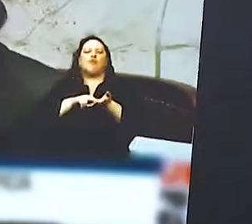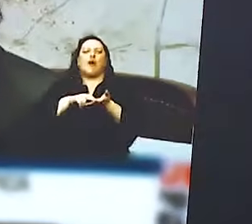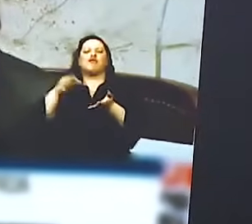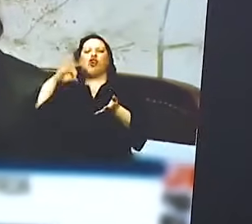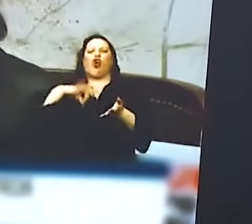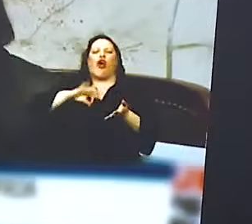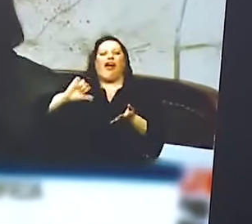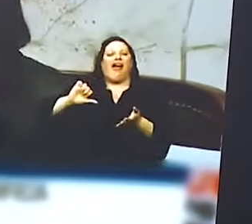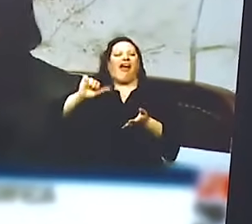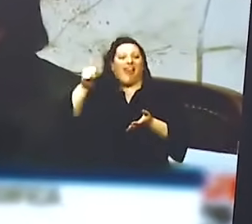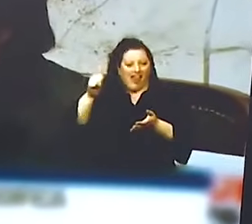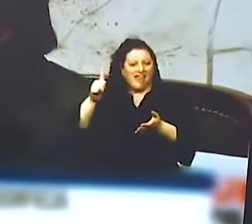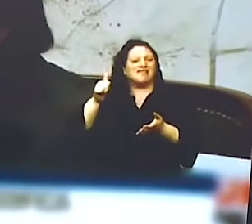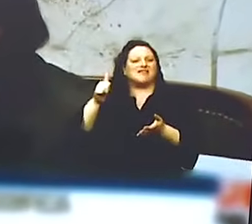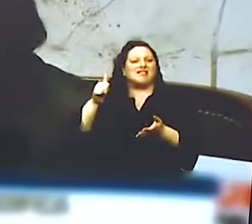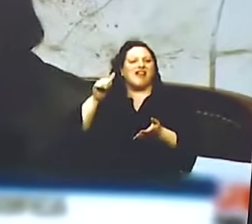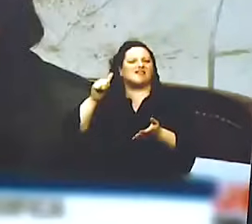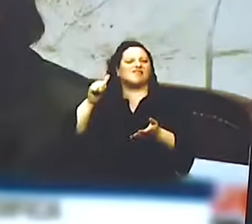por el Cambio,